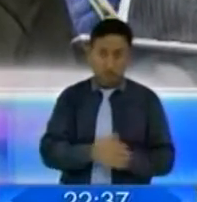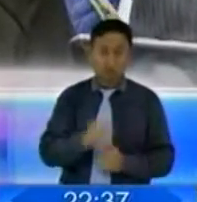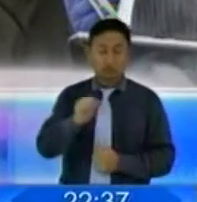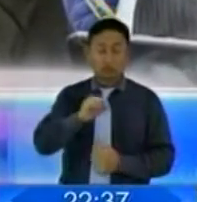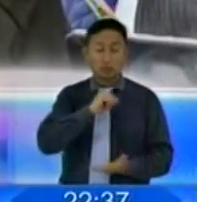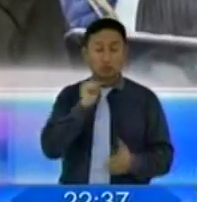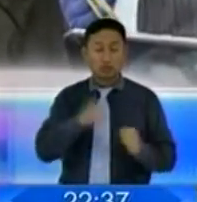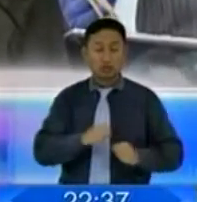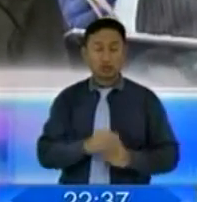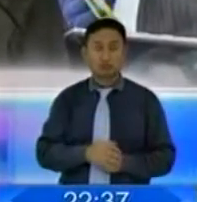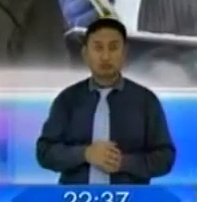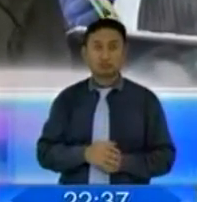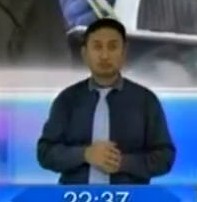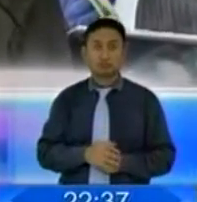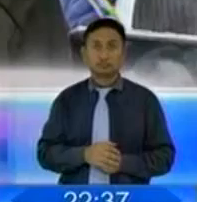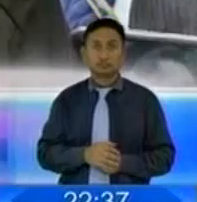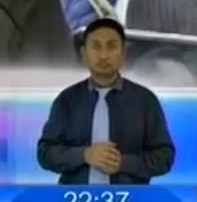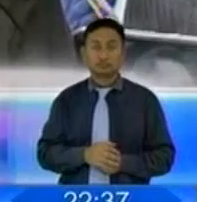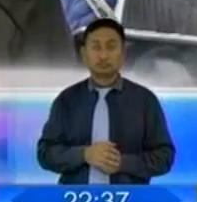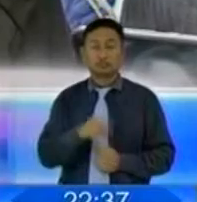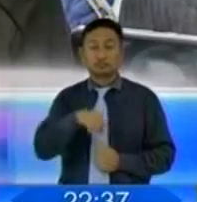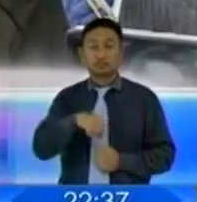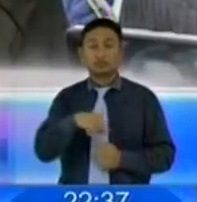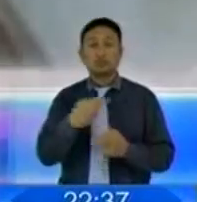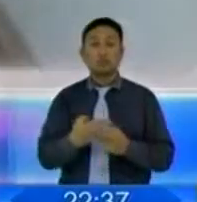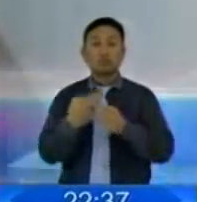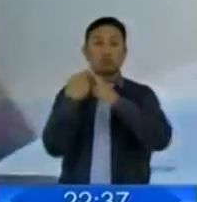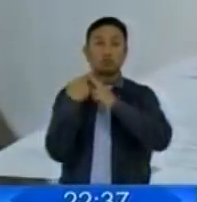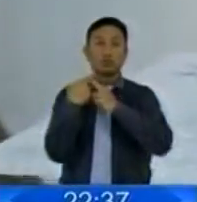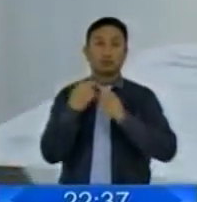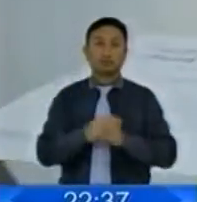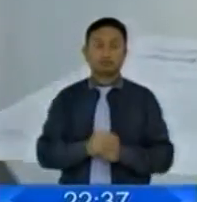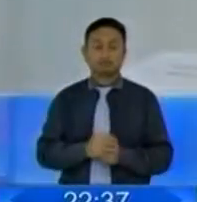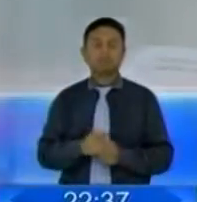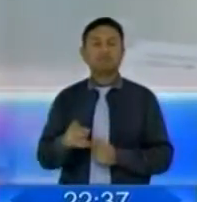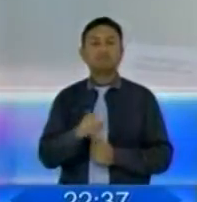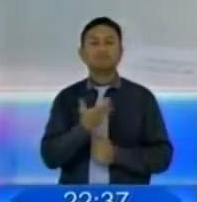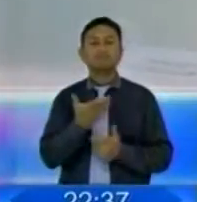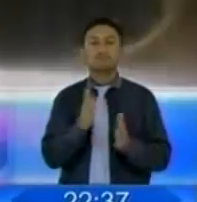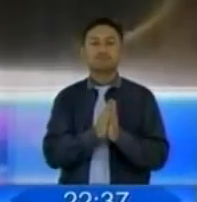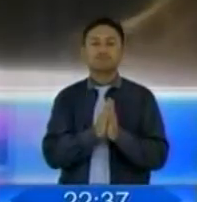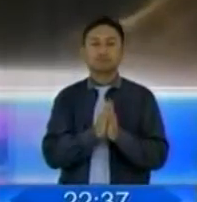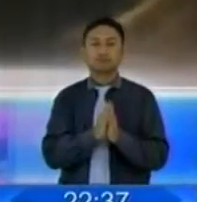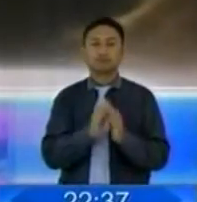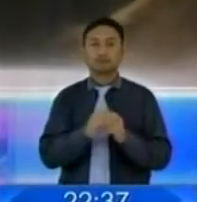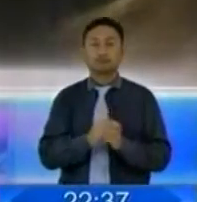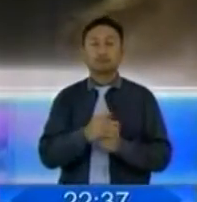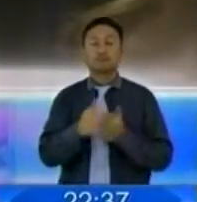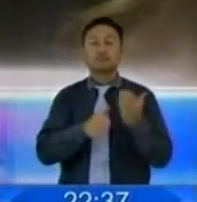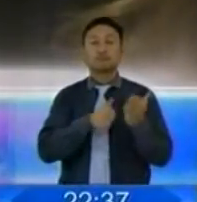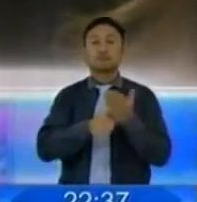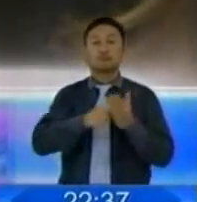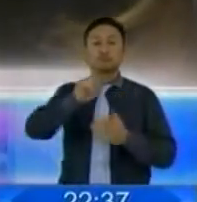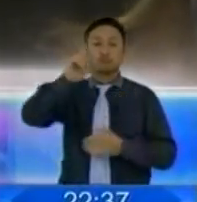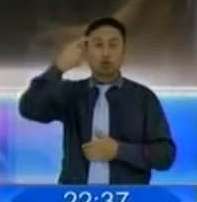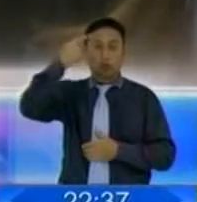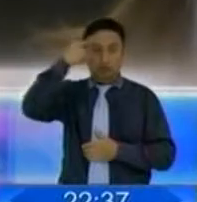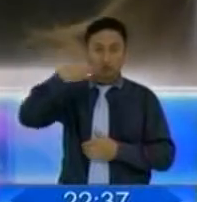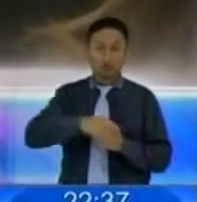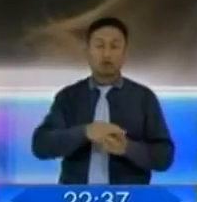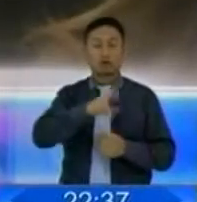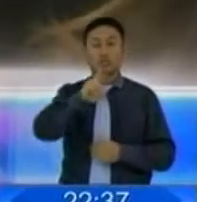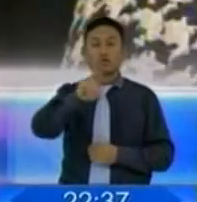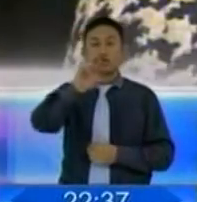es una posibilidad real y que está dentro de las competencias de esta mesa. Sobre las medidas cautelares que dictó la CIDH, la ministra de Gobierno, María Paula Romo, también